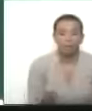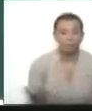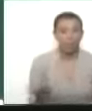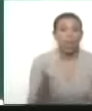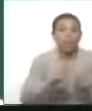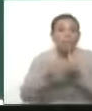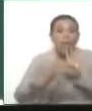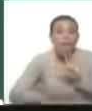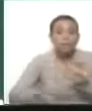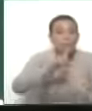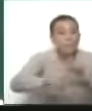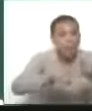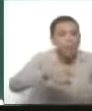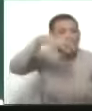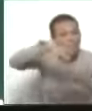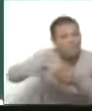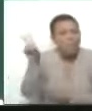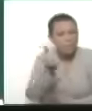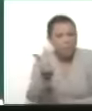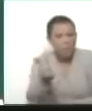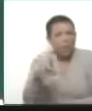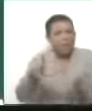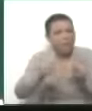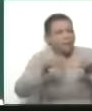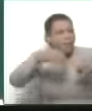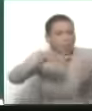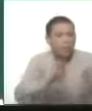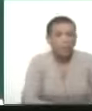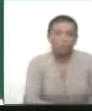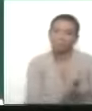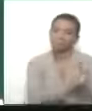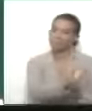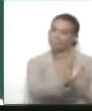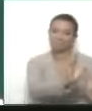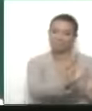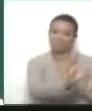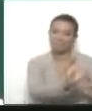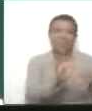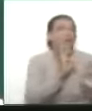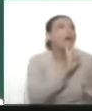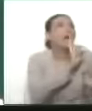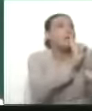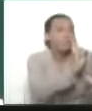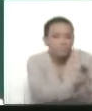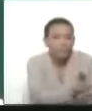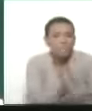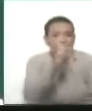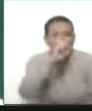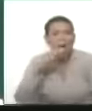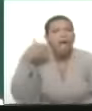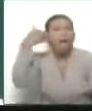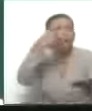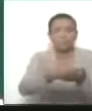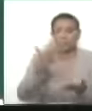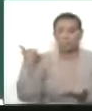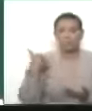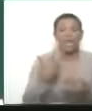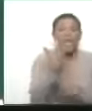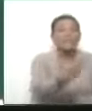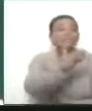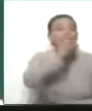el derecho a referendum a consulta al pueblo de Venezuela pues yo le digo de la misma forma que respondimos hace años el